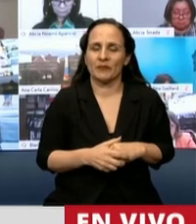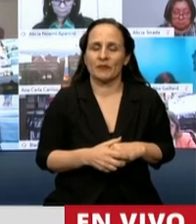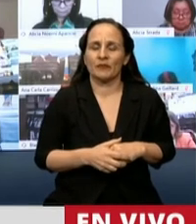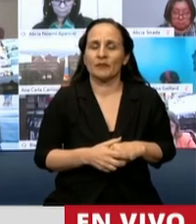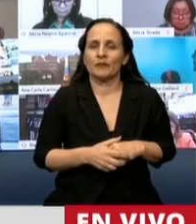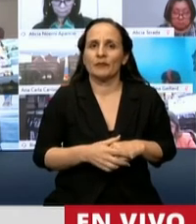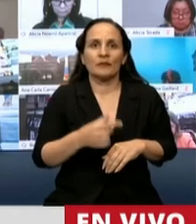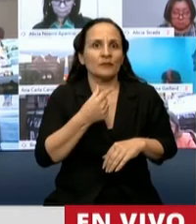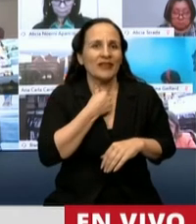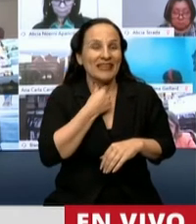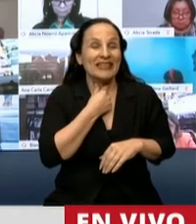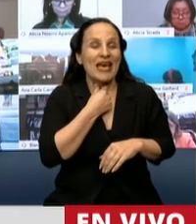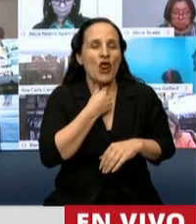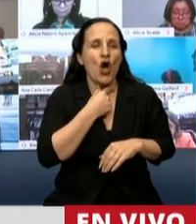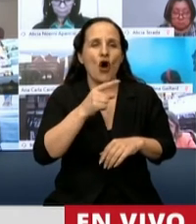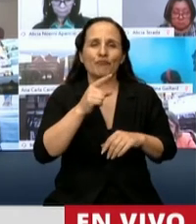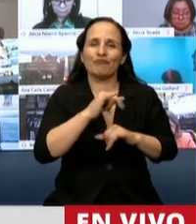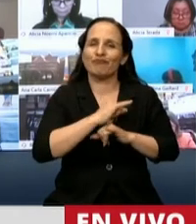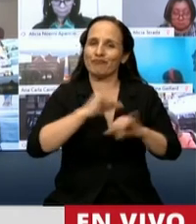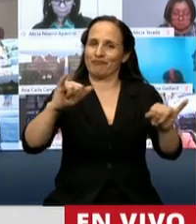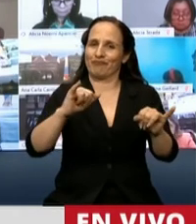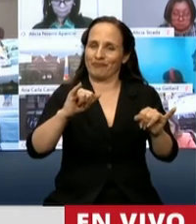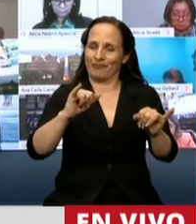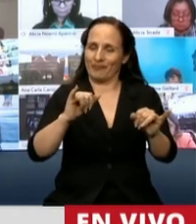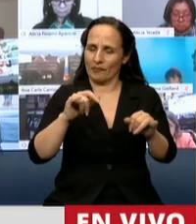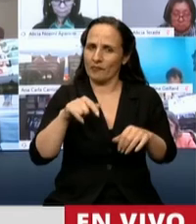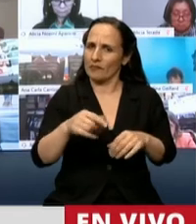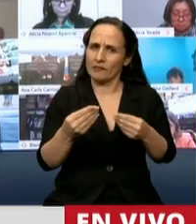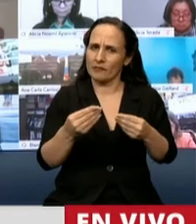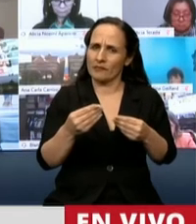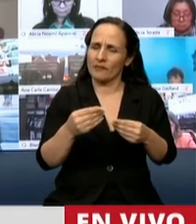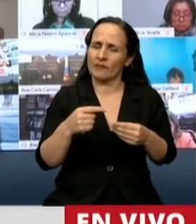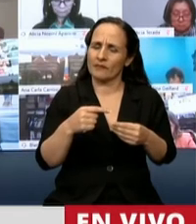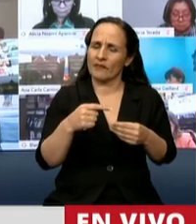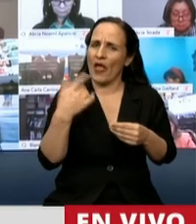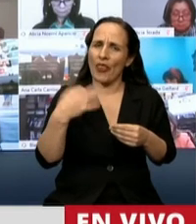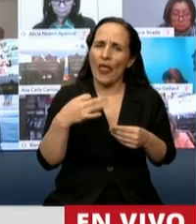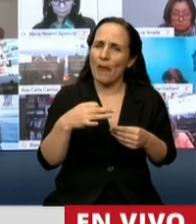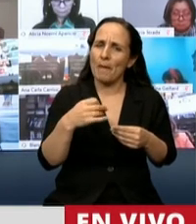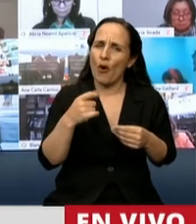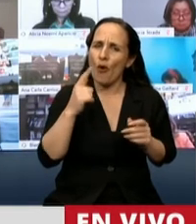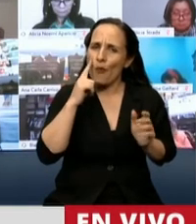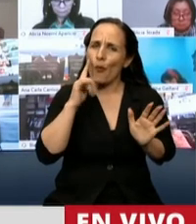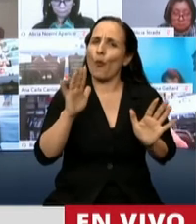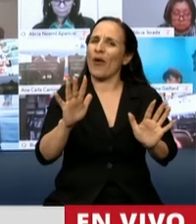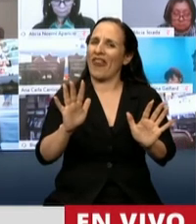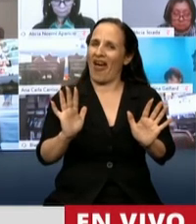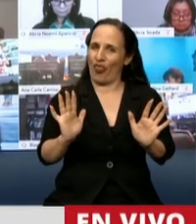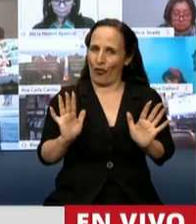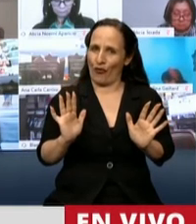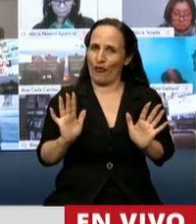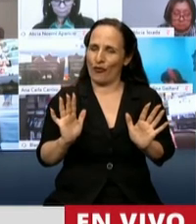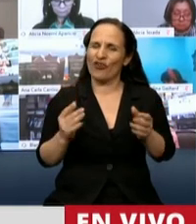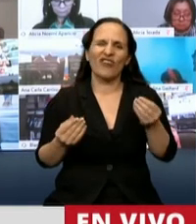quiero dejar expresado que tenemos que tener mucho cuidado con lo que